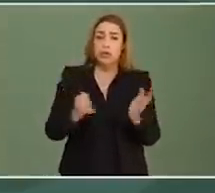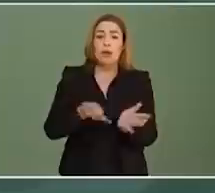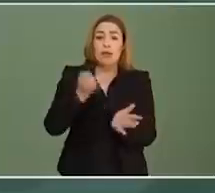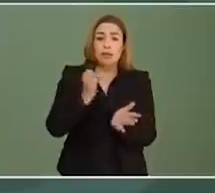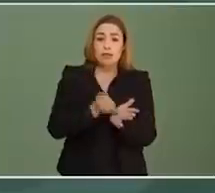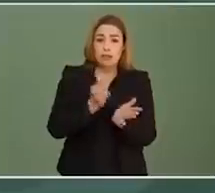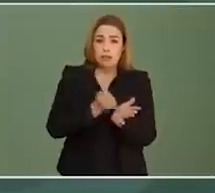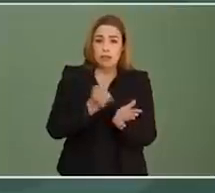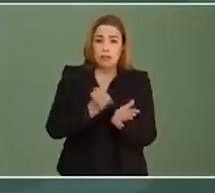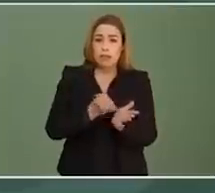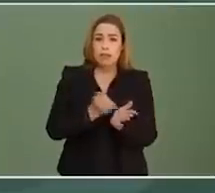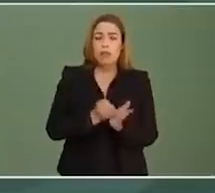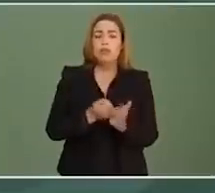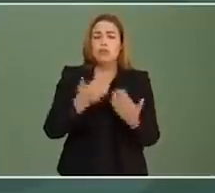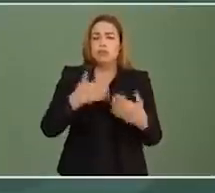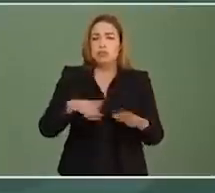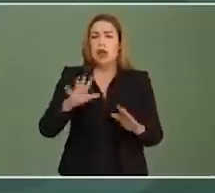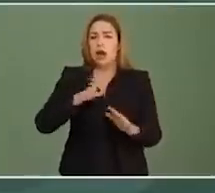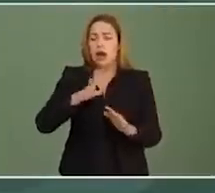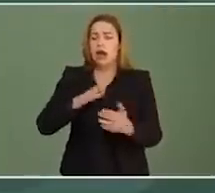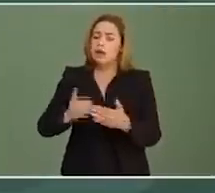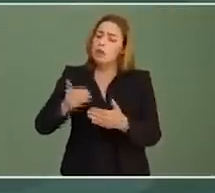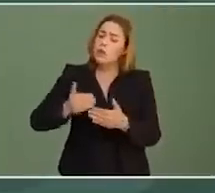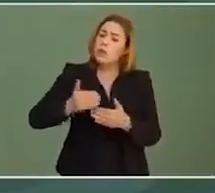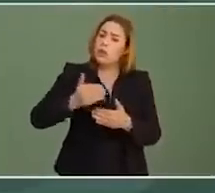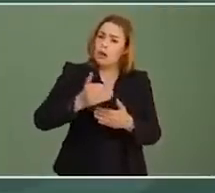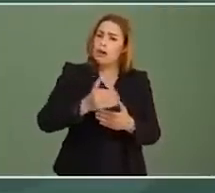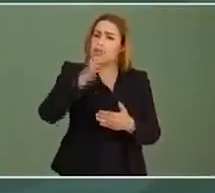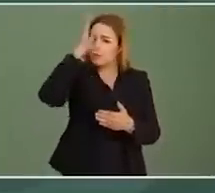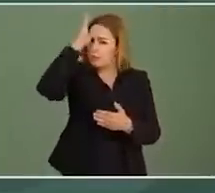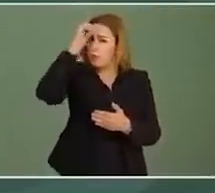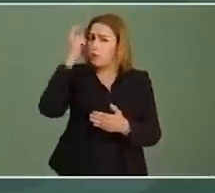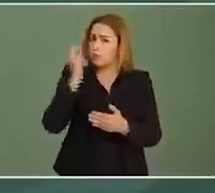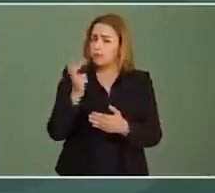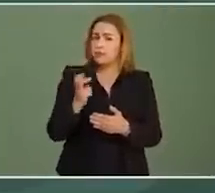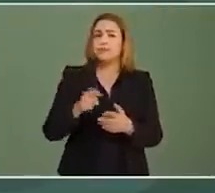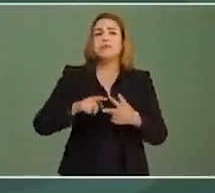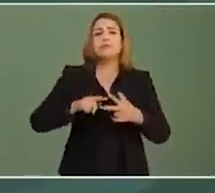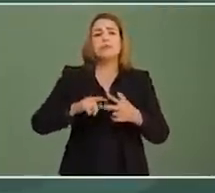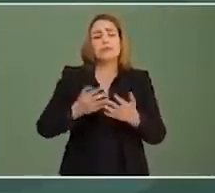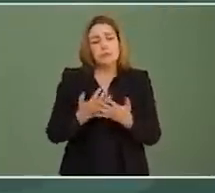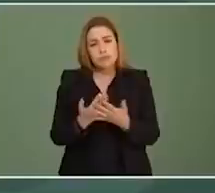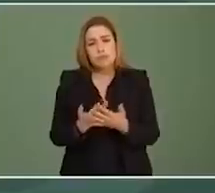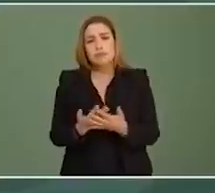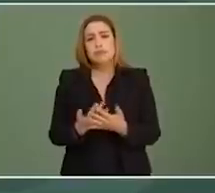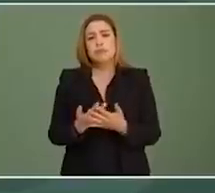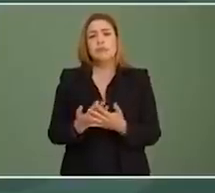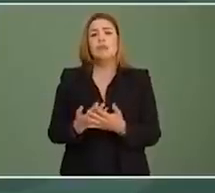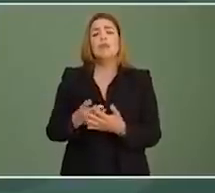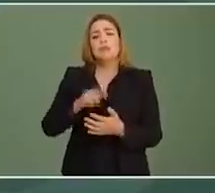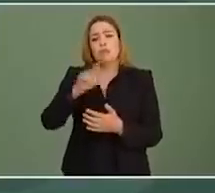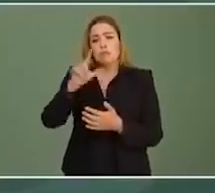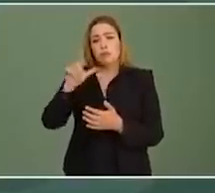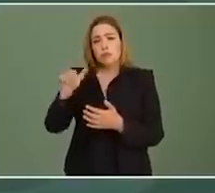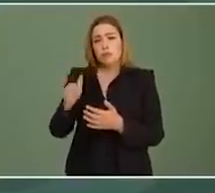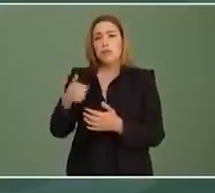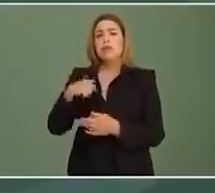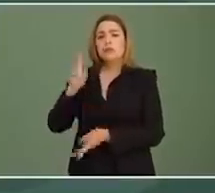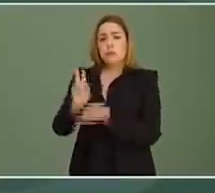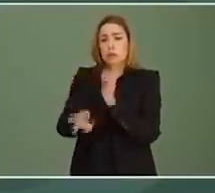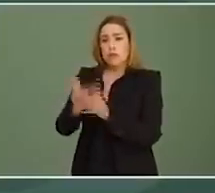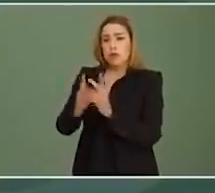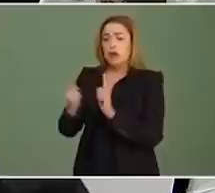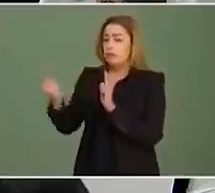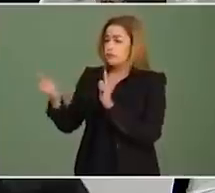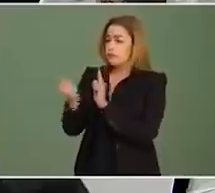un avance sobre eso vamos a esperar los comentarios platicar y al rato con el presidente no lo había comentado con él de manera